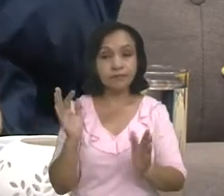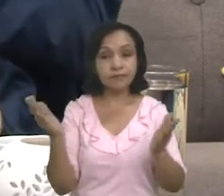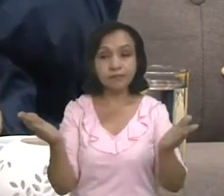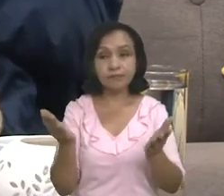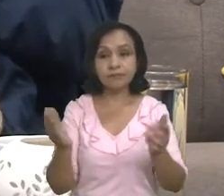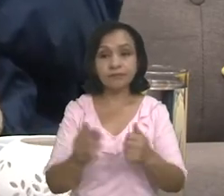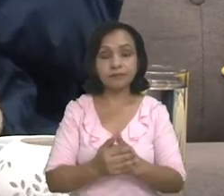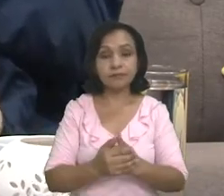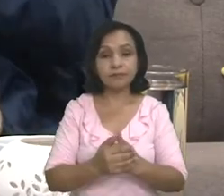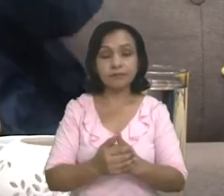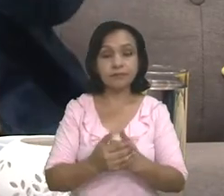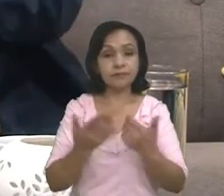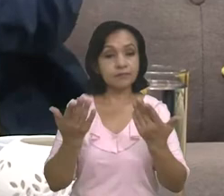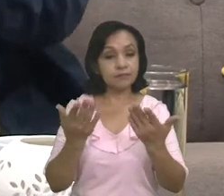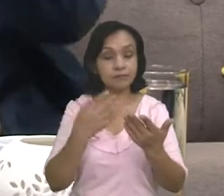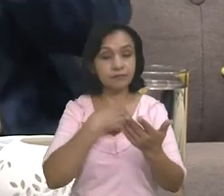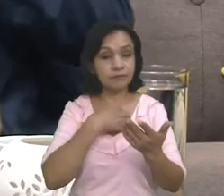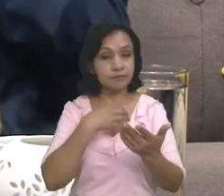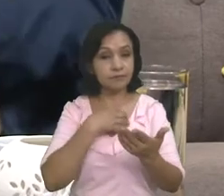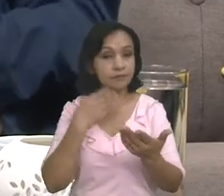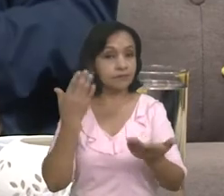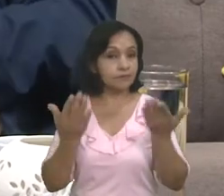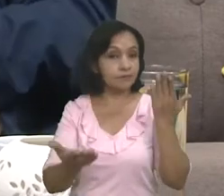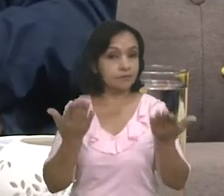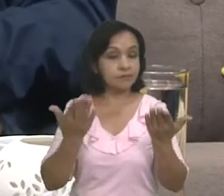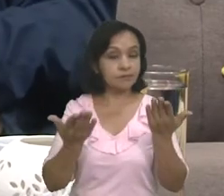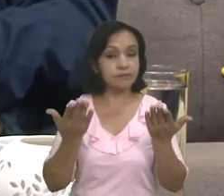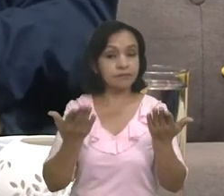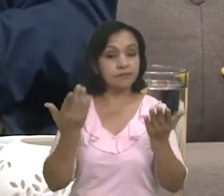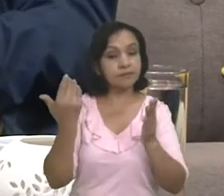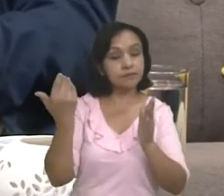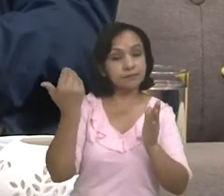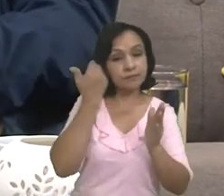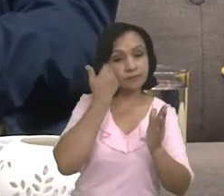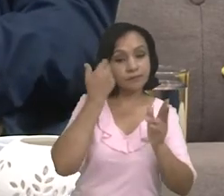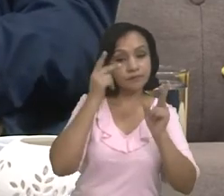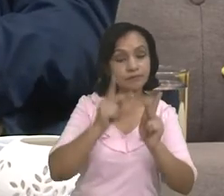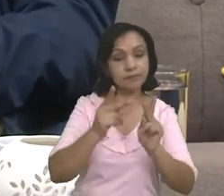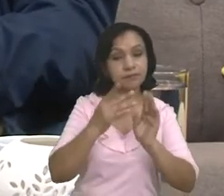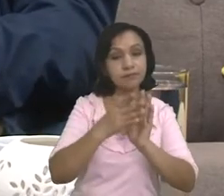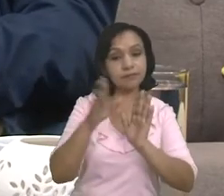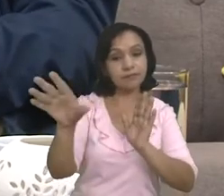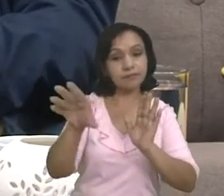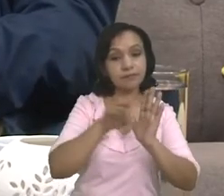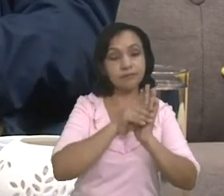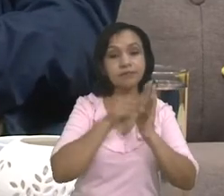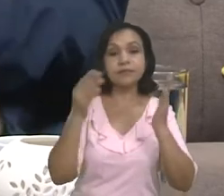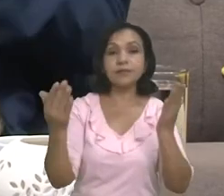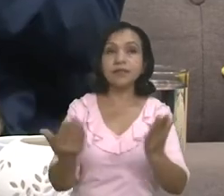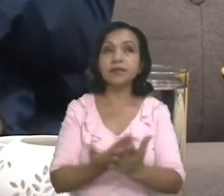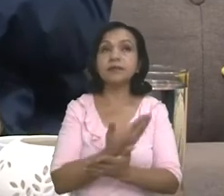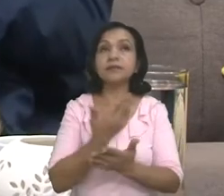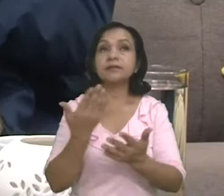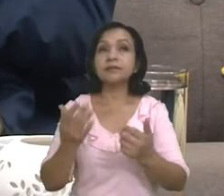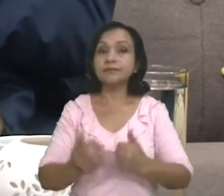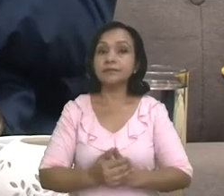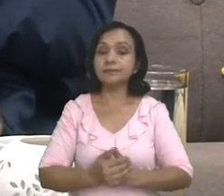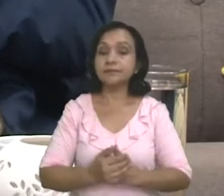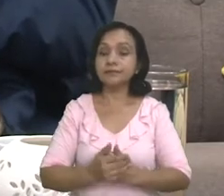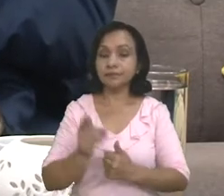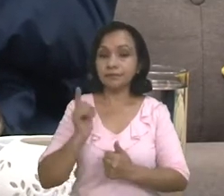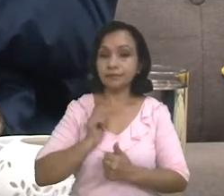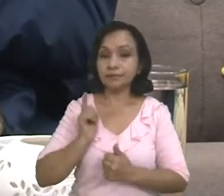condiciones orgánicas si acaso se llegara a contagiar por este virus nuevo contamos con un